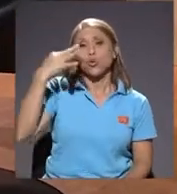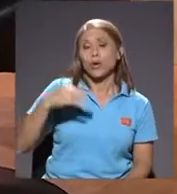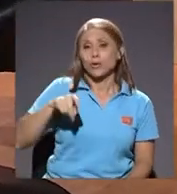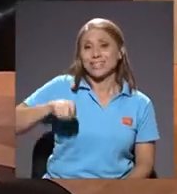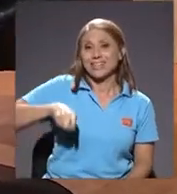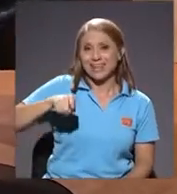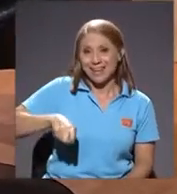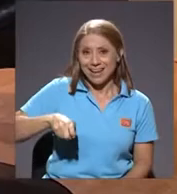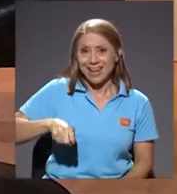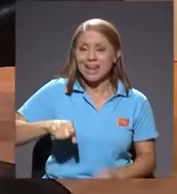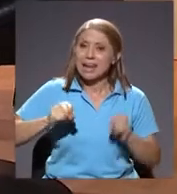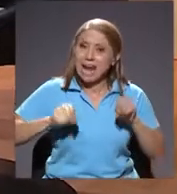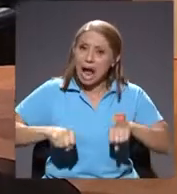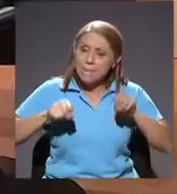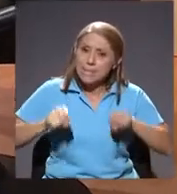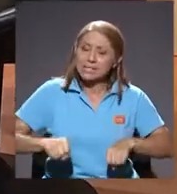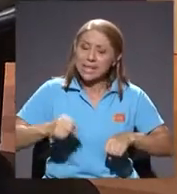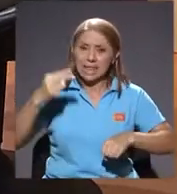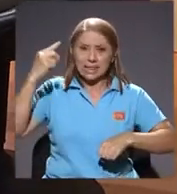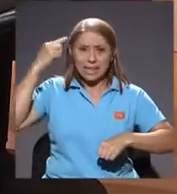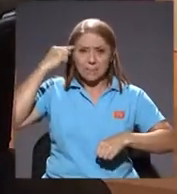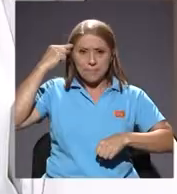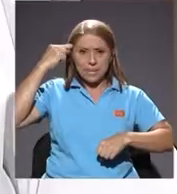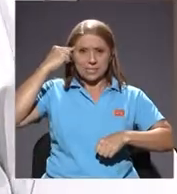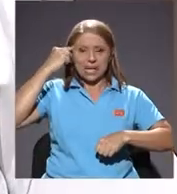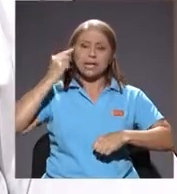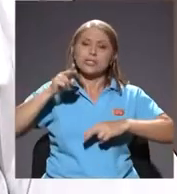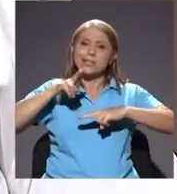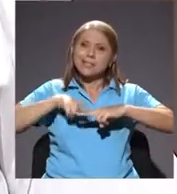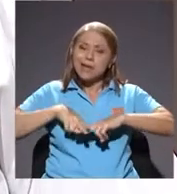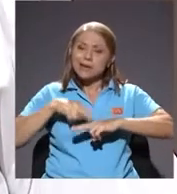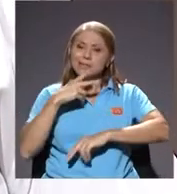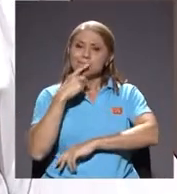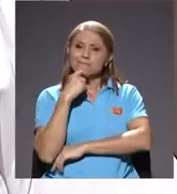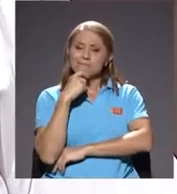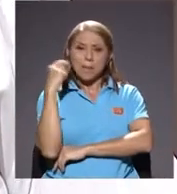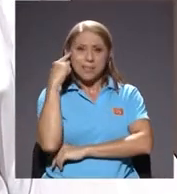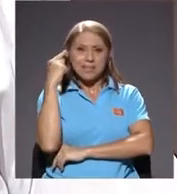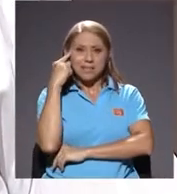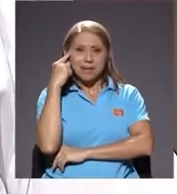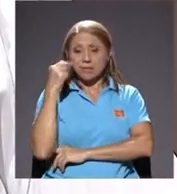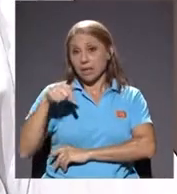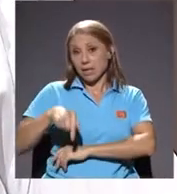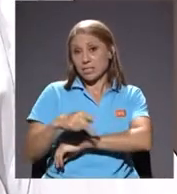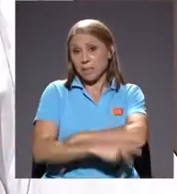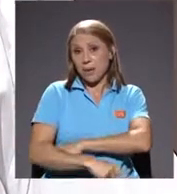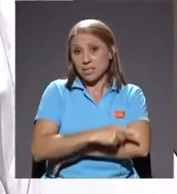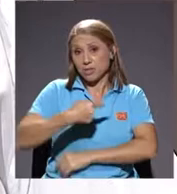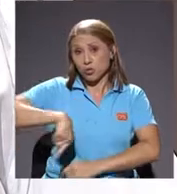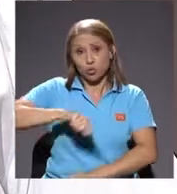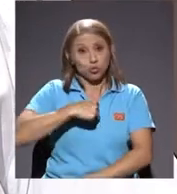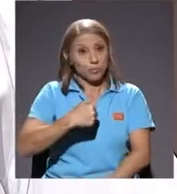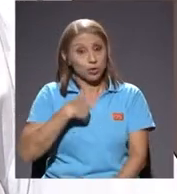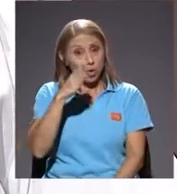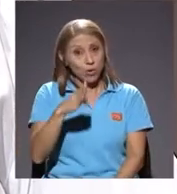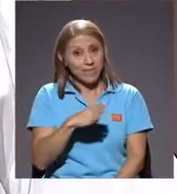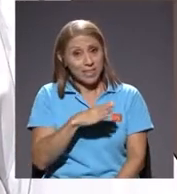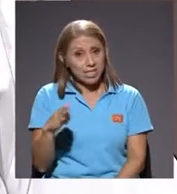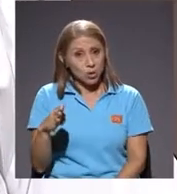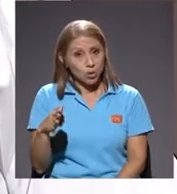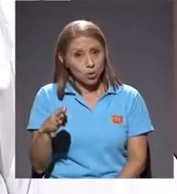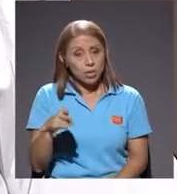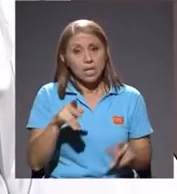capacidad de pensar de sentarse a pensar en este país hemos tenido una bendición de gente